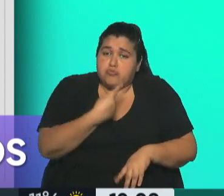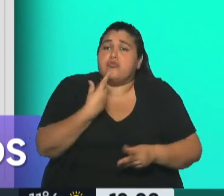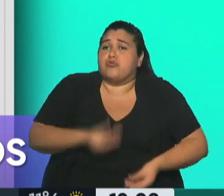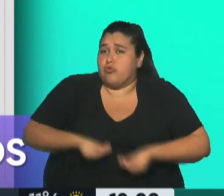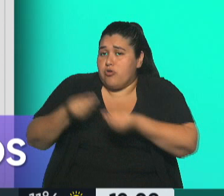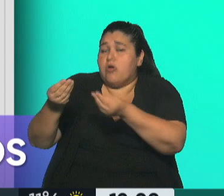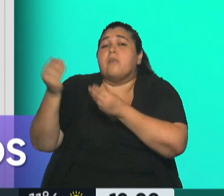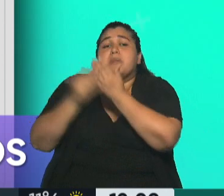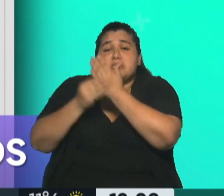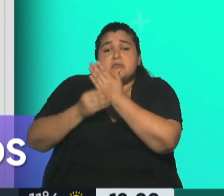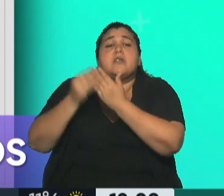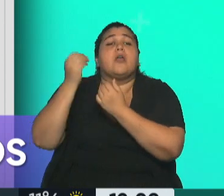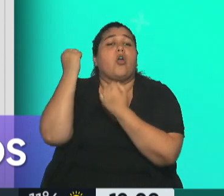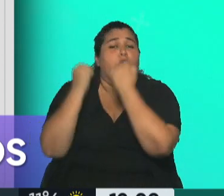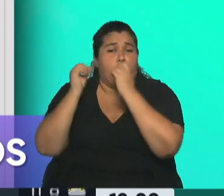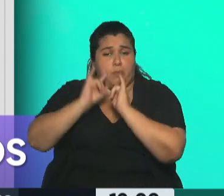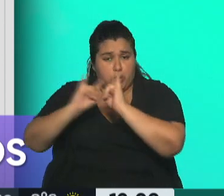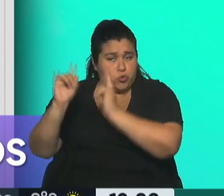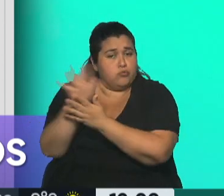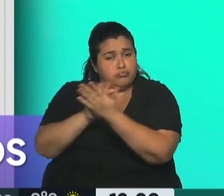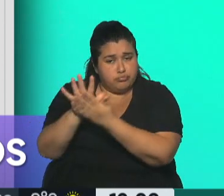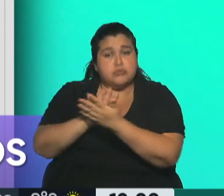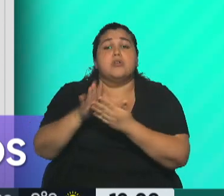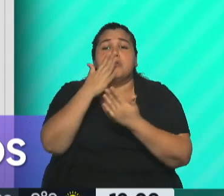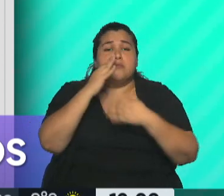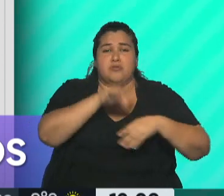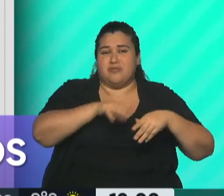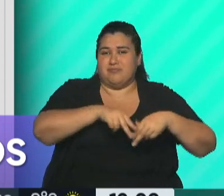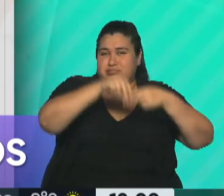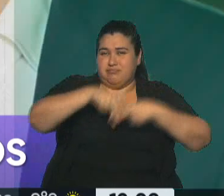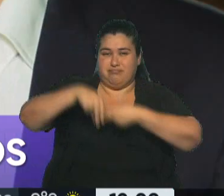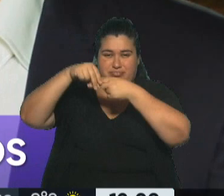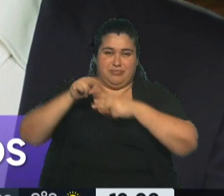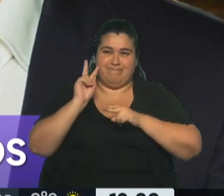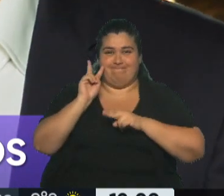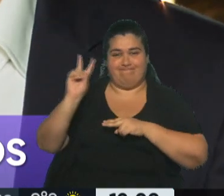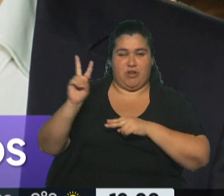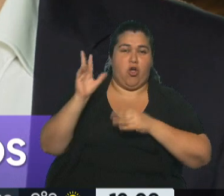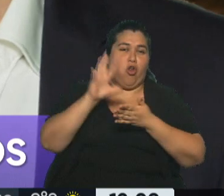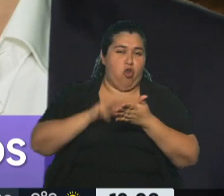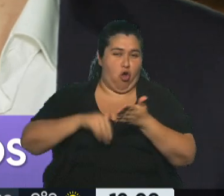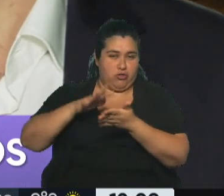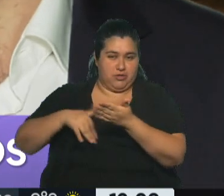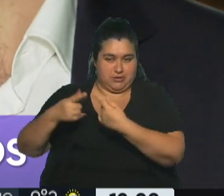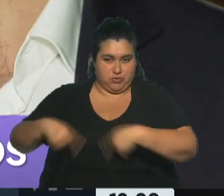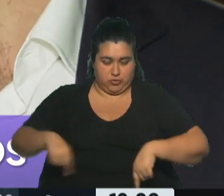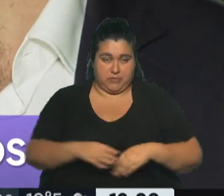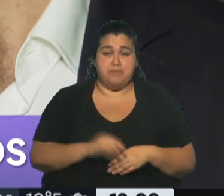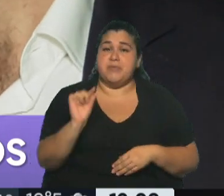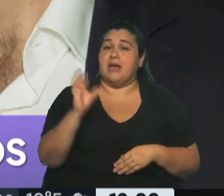corresponde bueno adjunta no ahí una serie de notas para brindar mayor Claridad a la situación bueno seguimos con las repercusiones eh recién